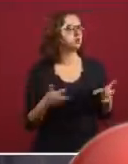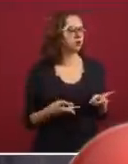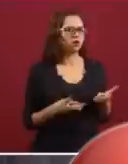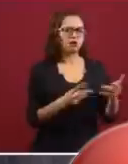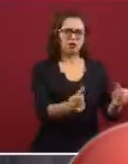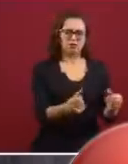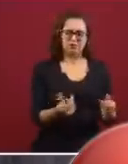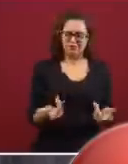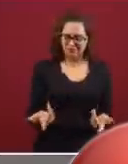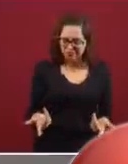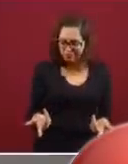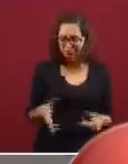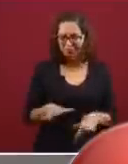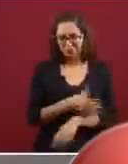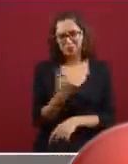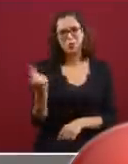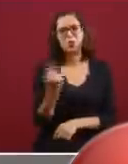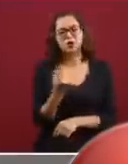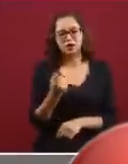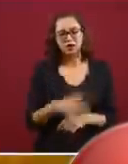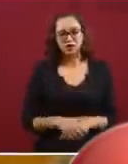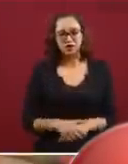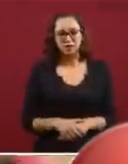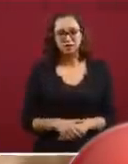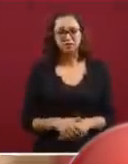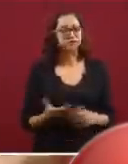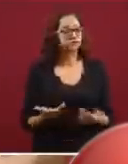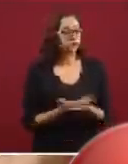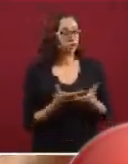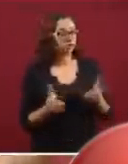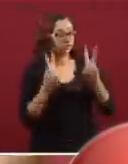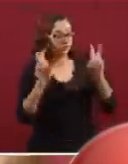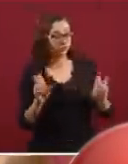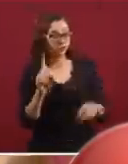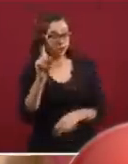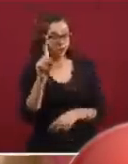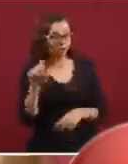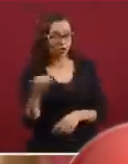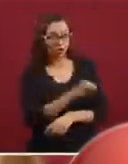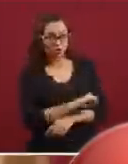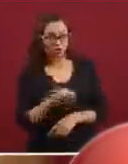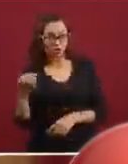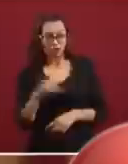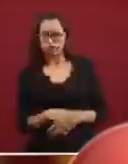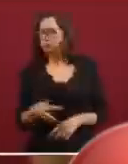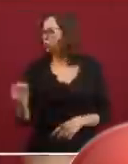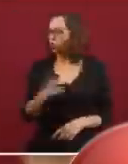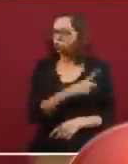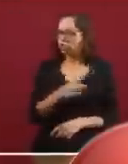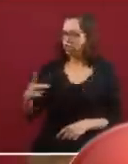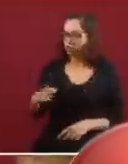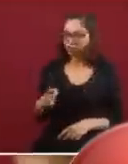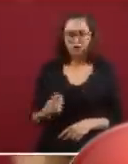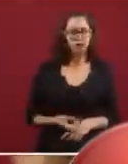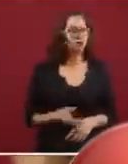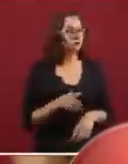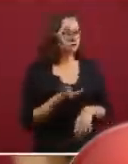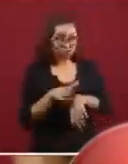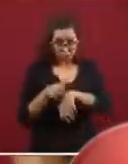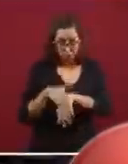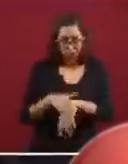Entonces, en este caso, ¿qué piensa usted sobre este incremento al agua? De que no debe de haber. ¿Haría un exhorto a los legisladores para que ya lo estoy